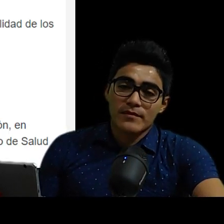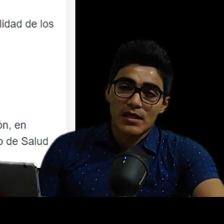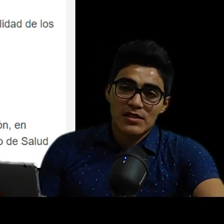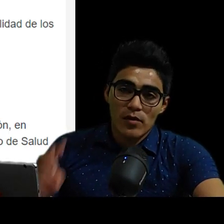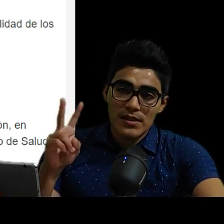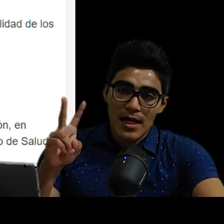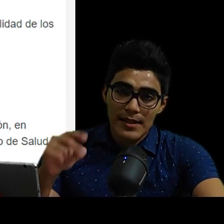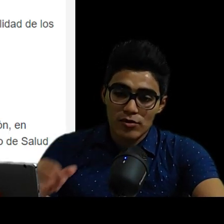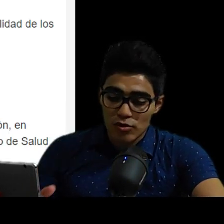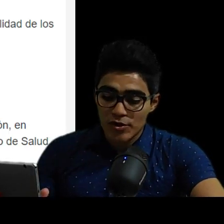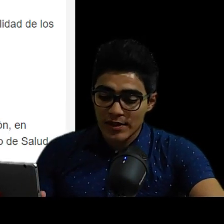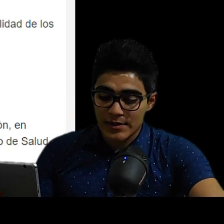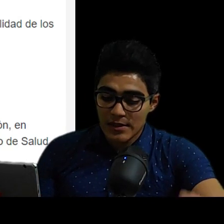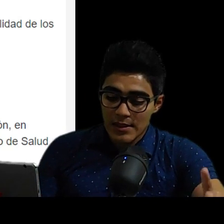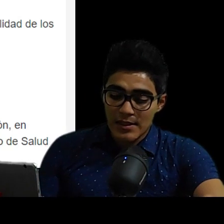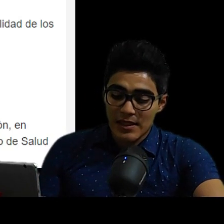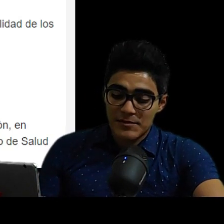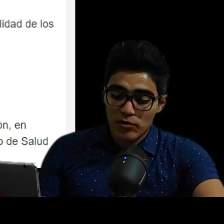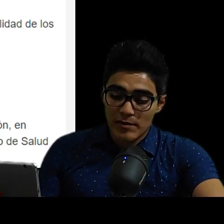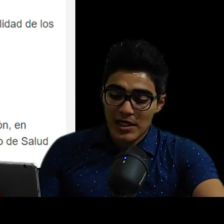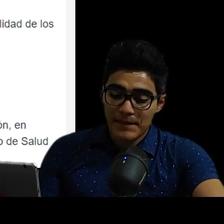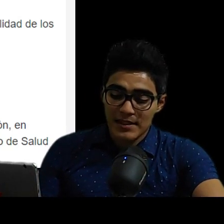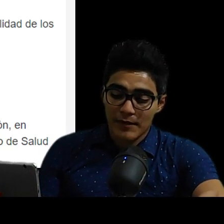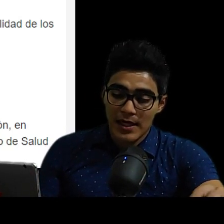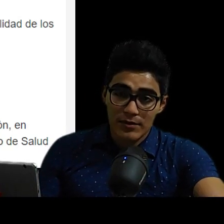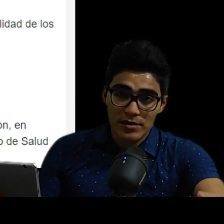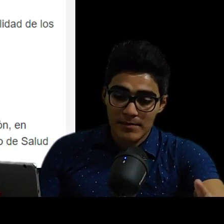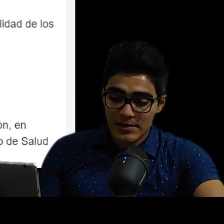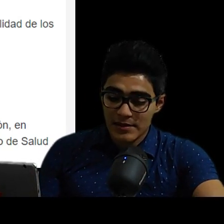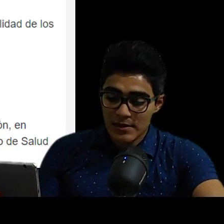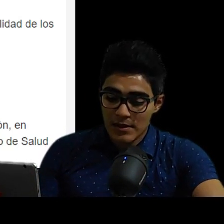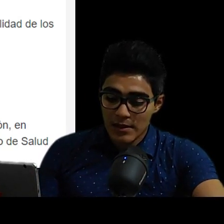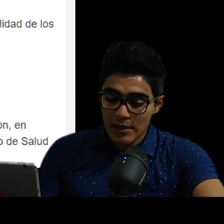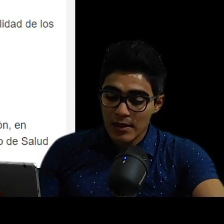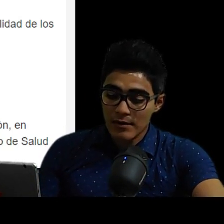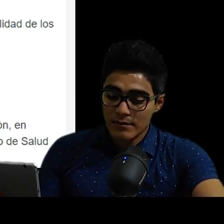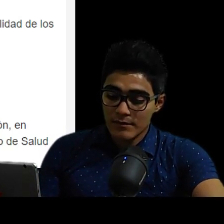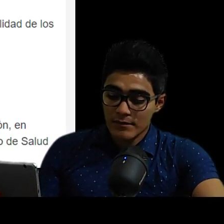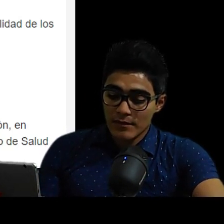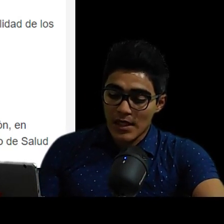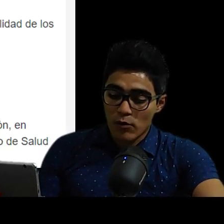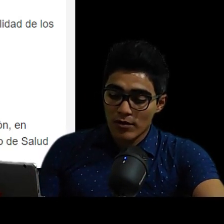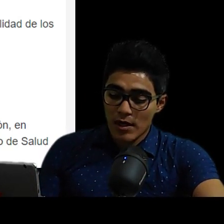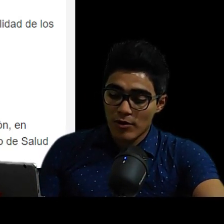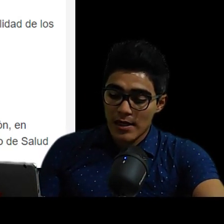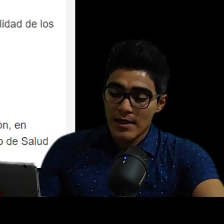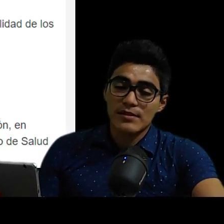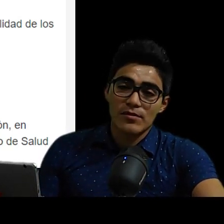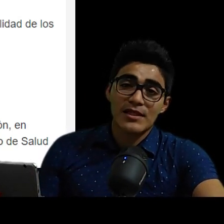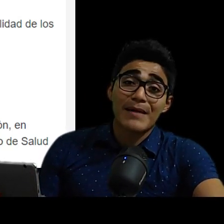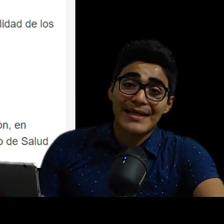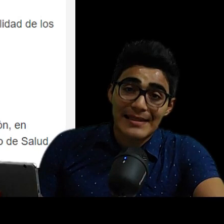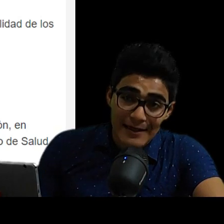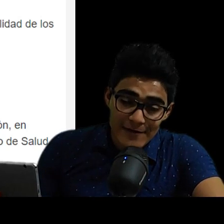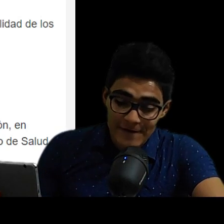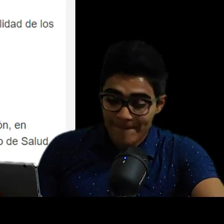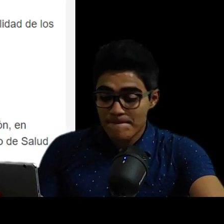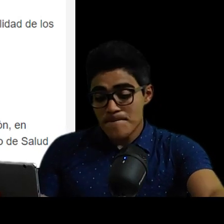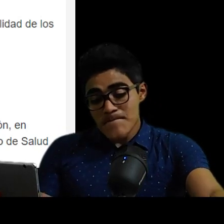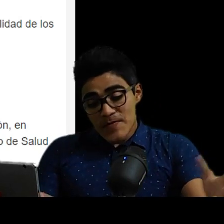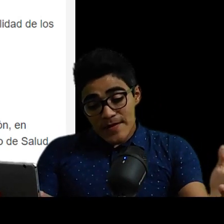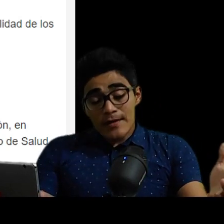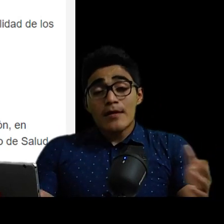aspirantes, en las cuales hay dos opciones, la disponibilidad para trabajar 12 meses y de acuerdo laboral en zonas